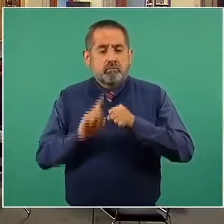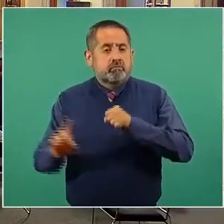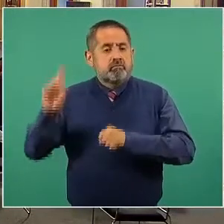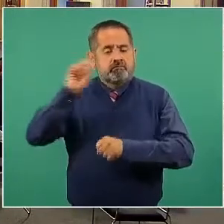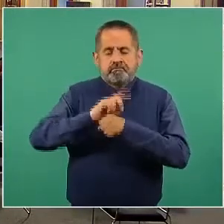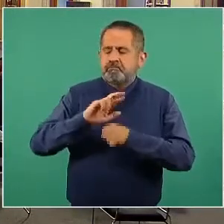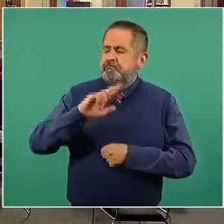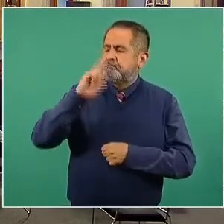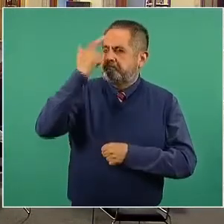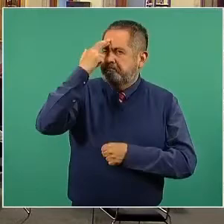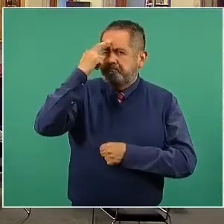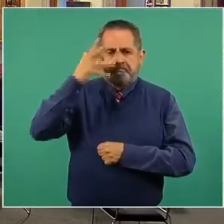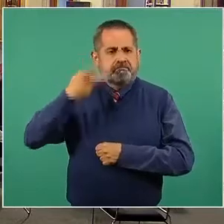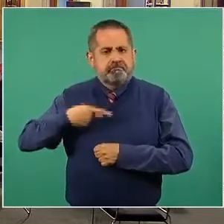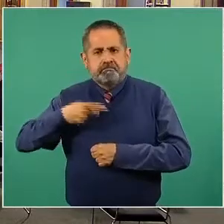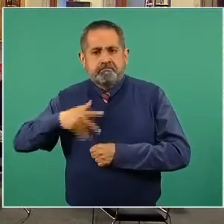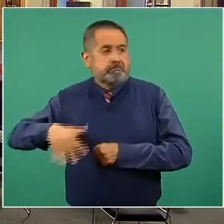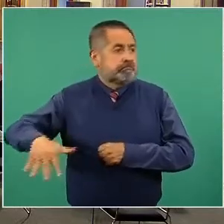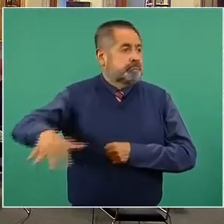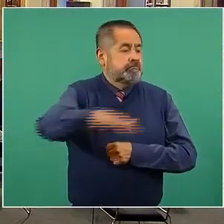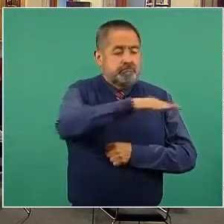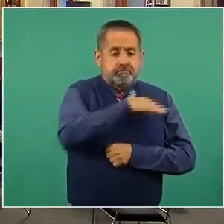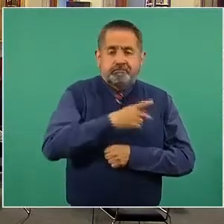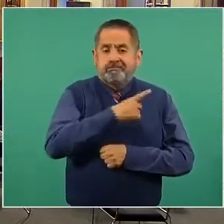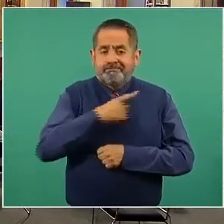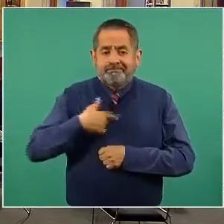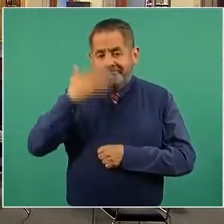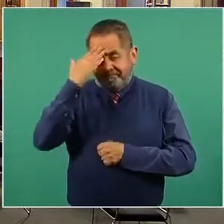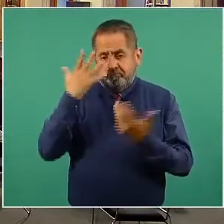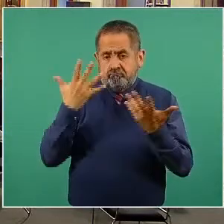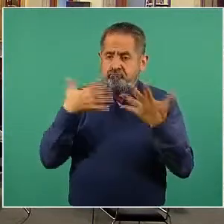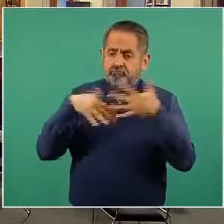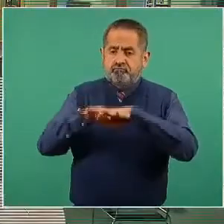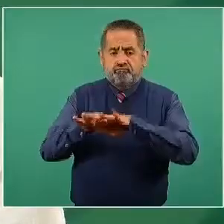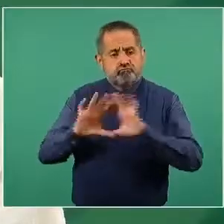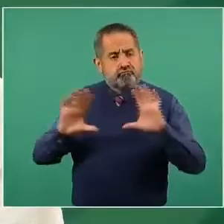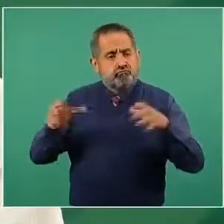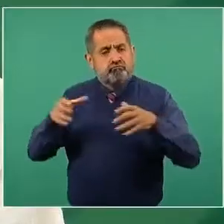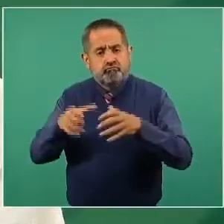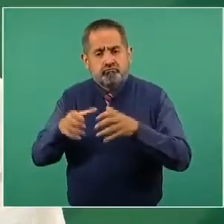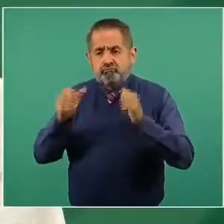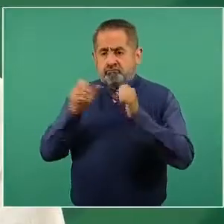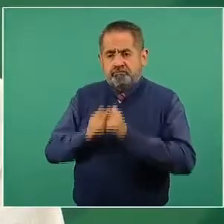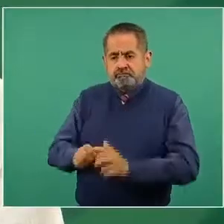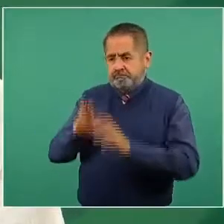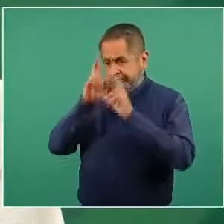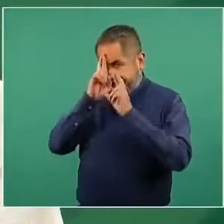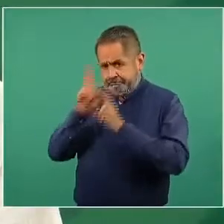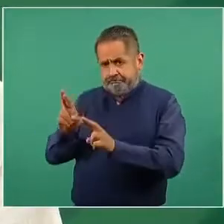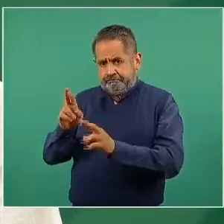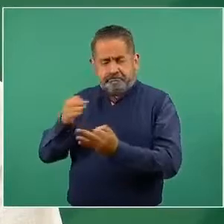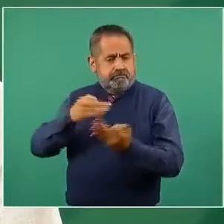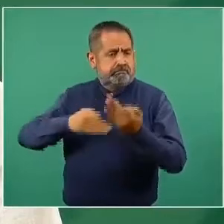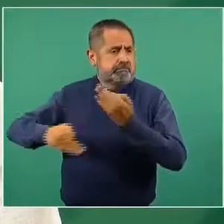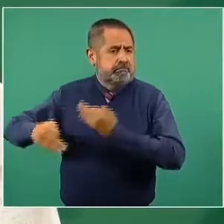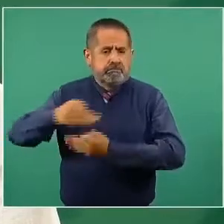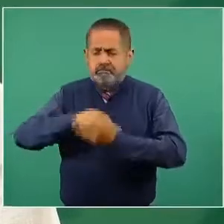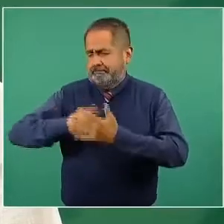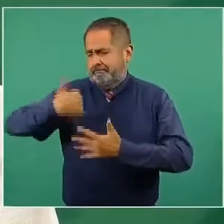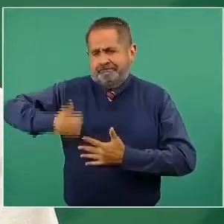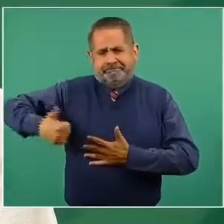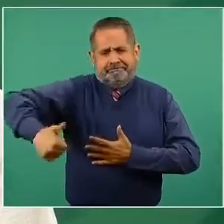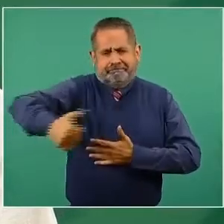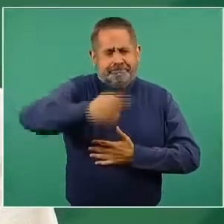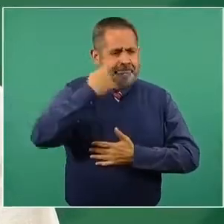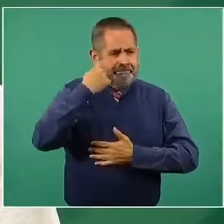la población la importancia de la inclusión y del respeto a todas las expresiones